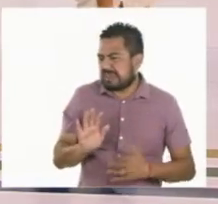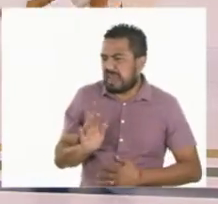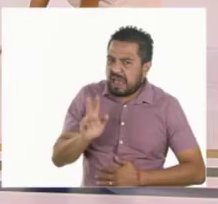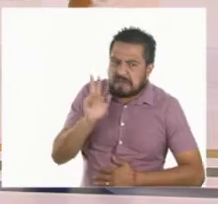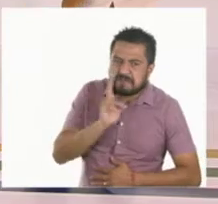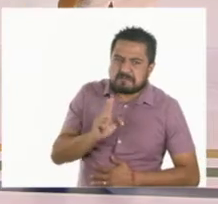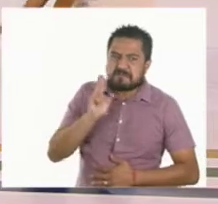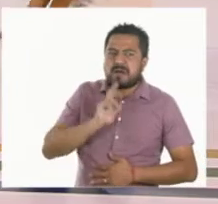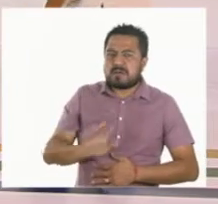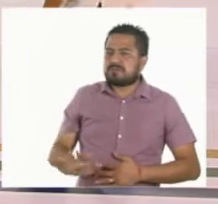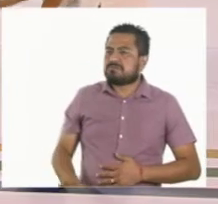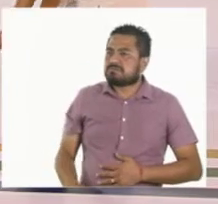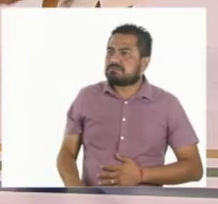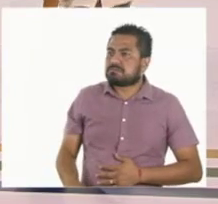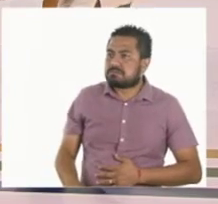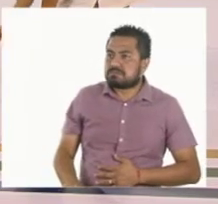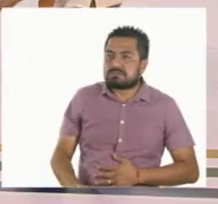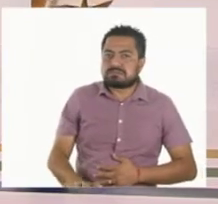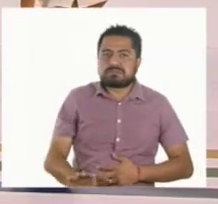entonces...